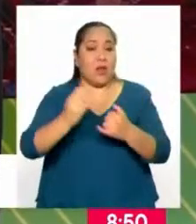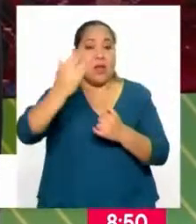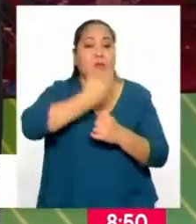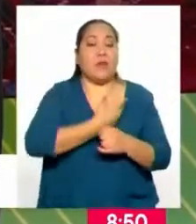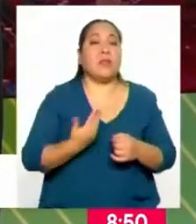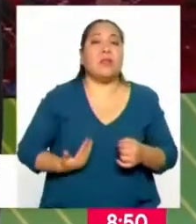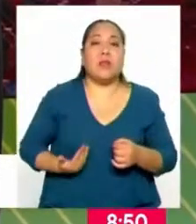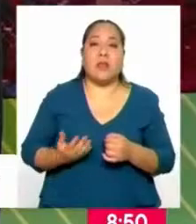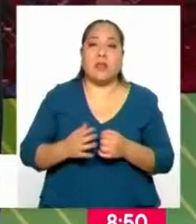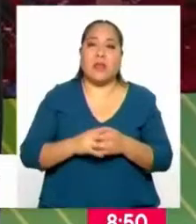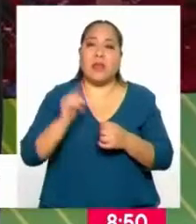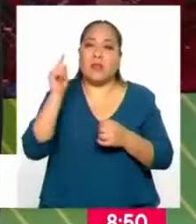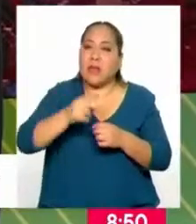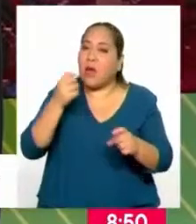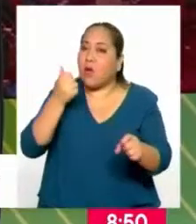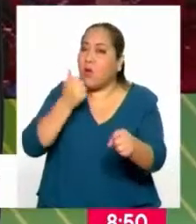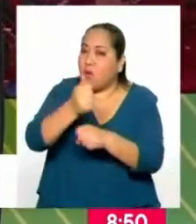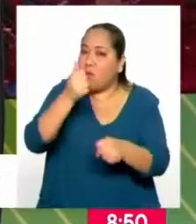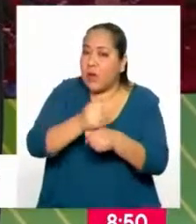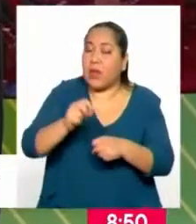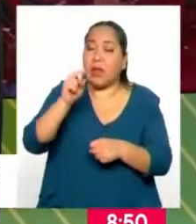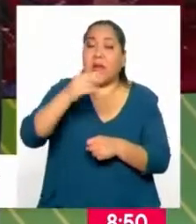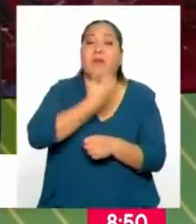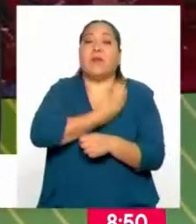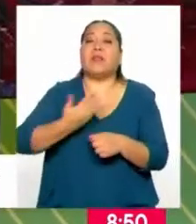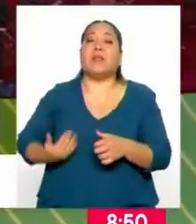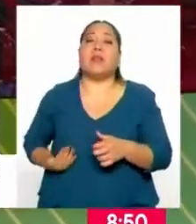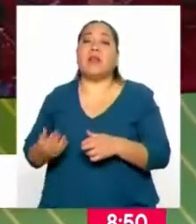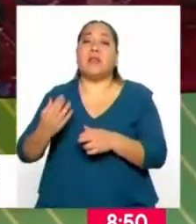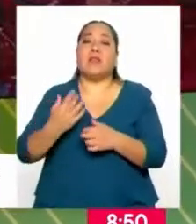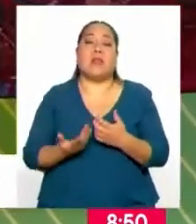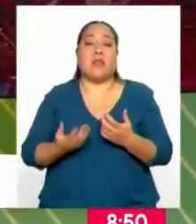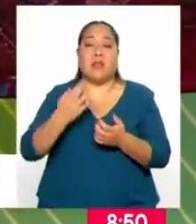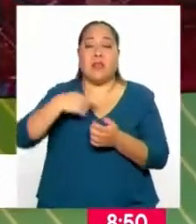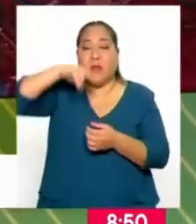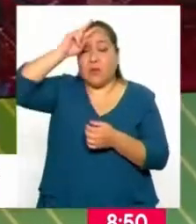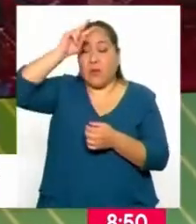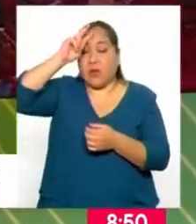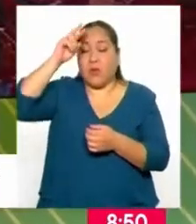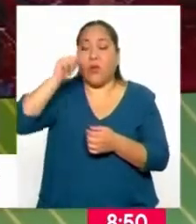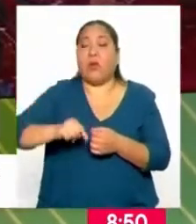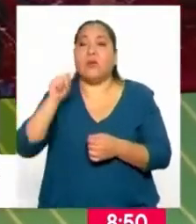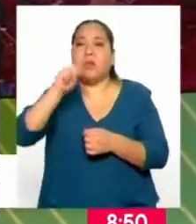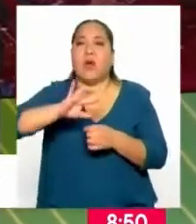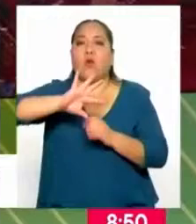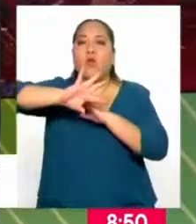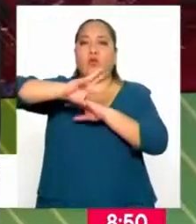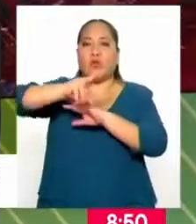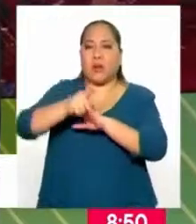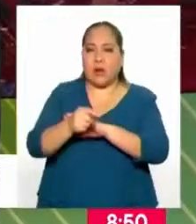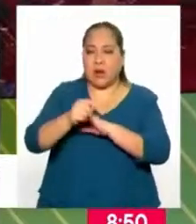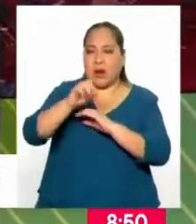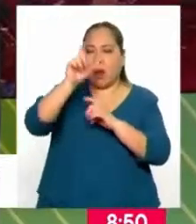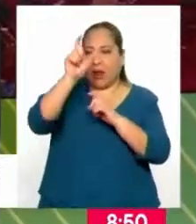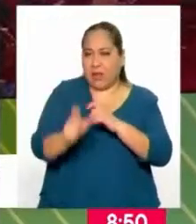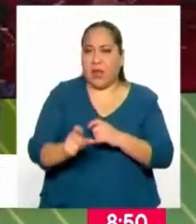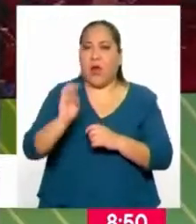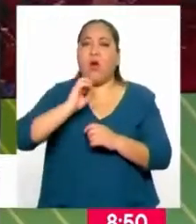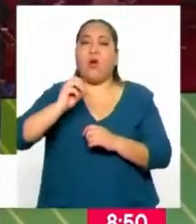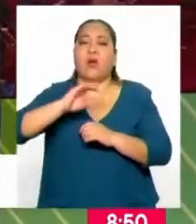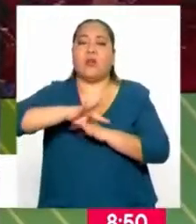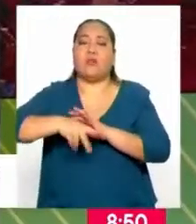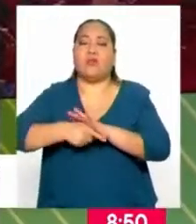presidente sea culpable o que el presidente de la República sea un delincuente o que sea un